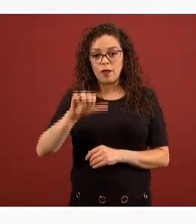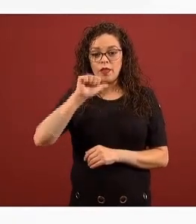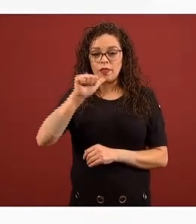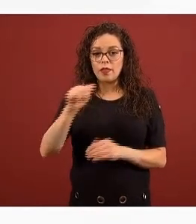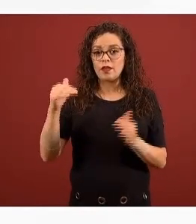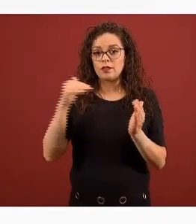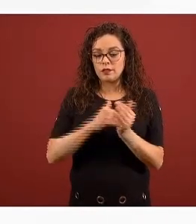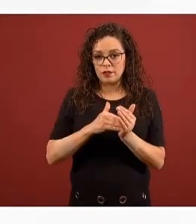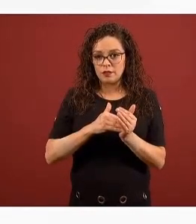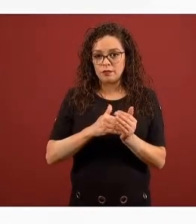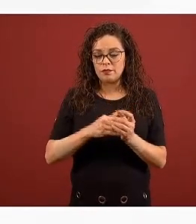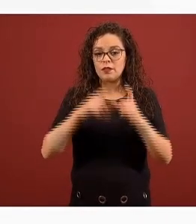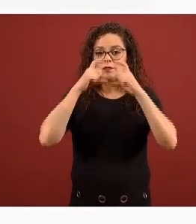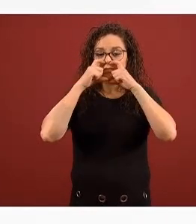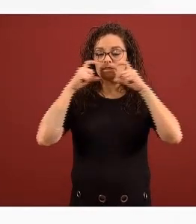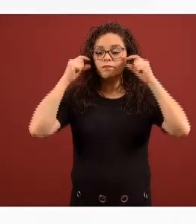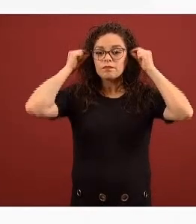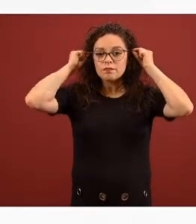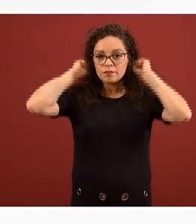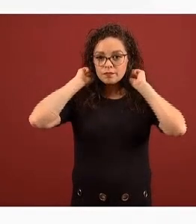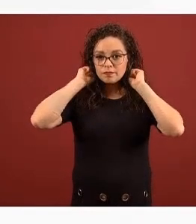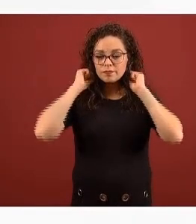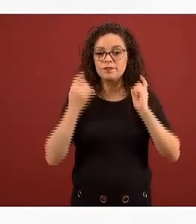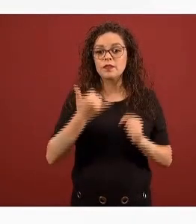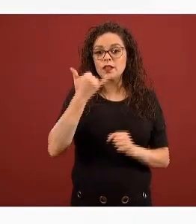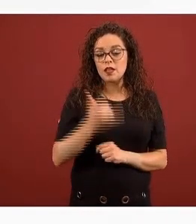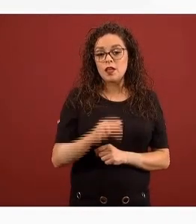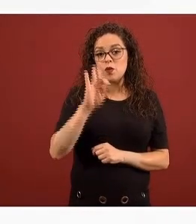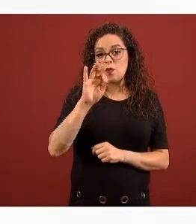2,916,000 mascarillas quirúrgicas y